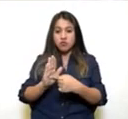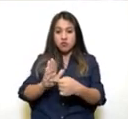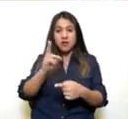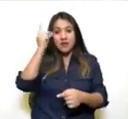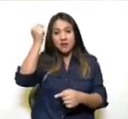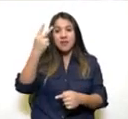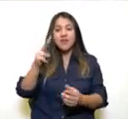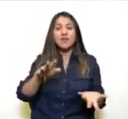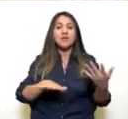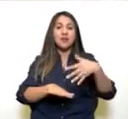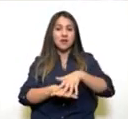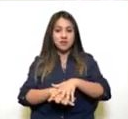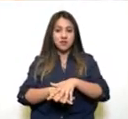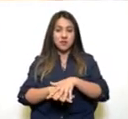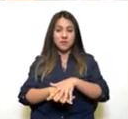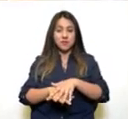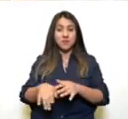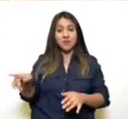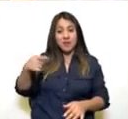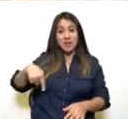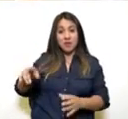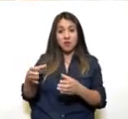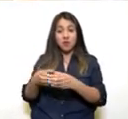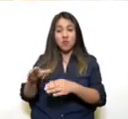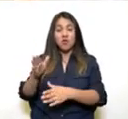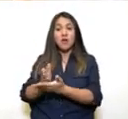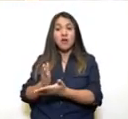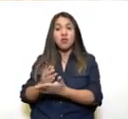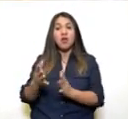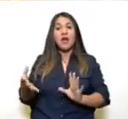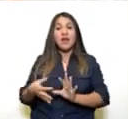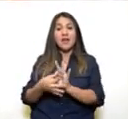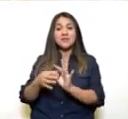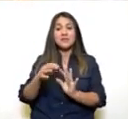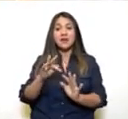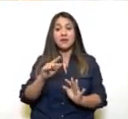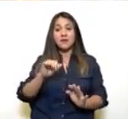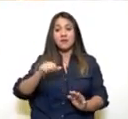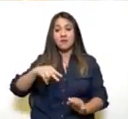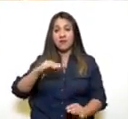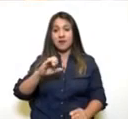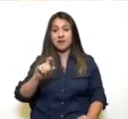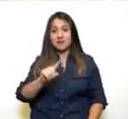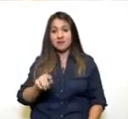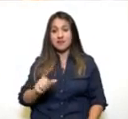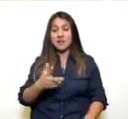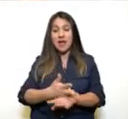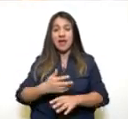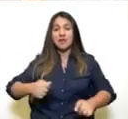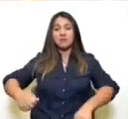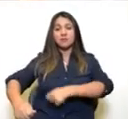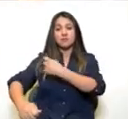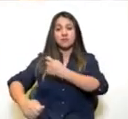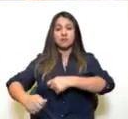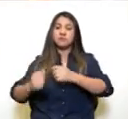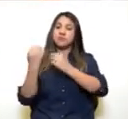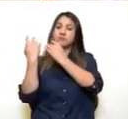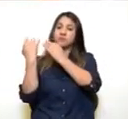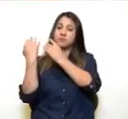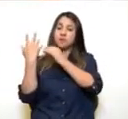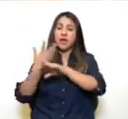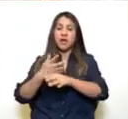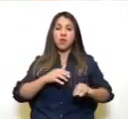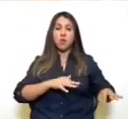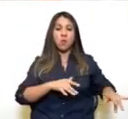integración ellos en el colegio de la alianza francesa tienen una orquesta sinfónica tienen un